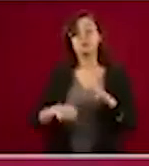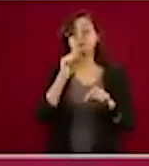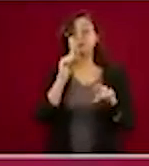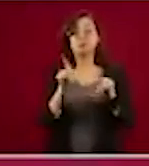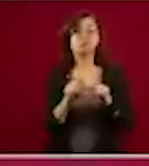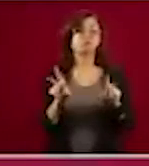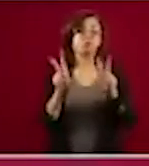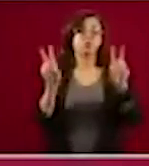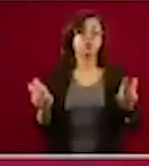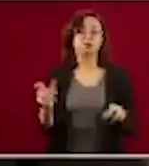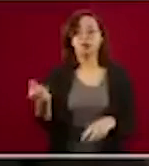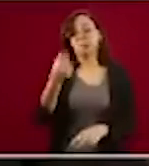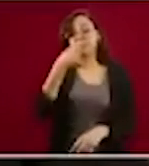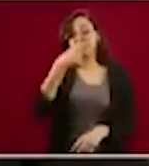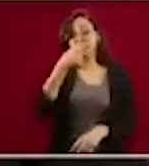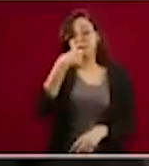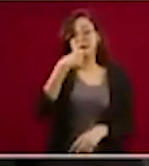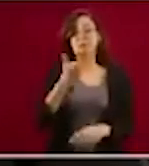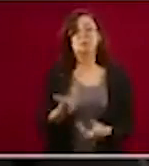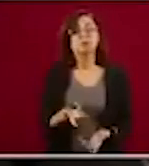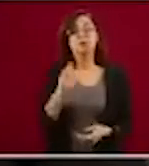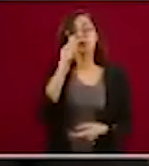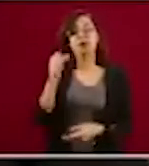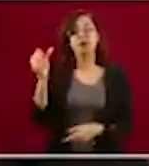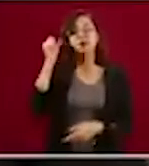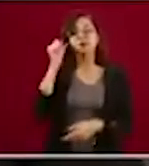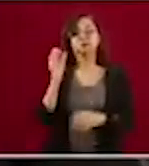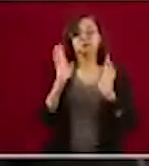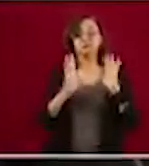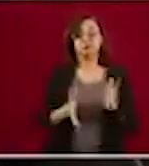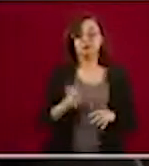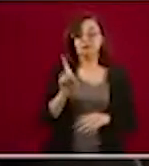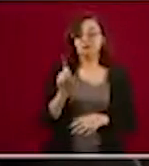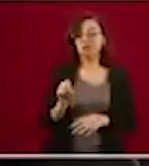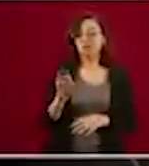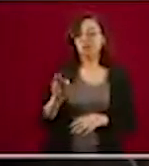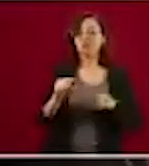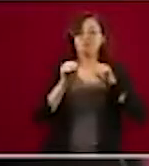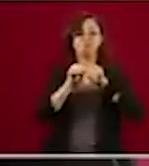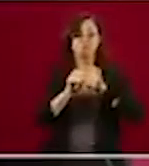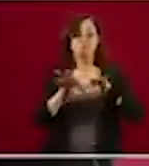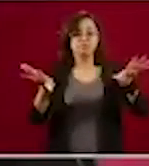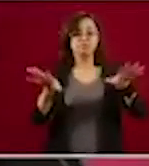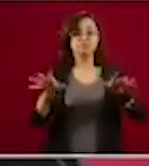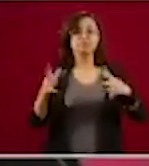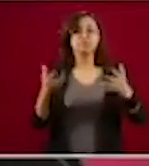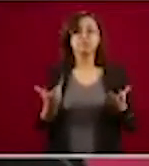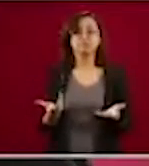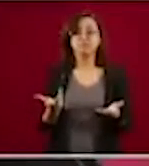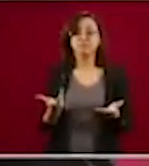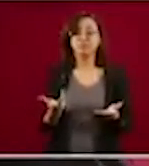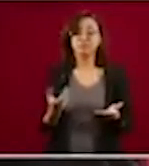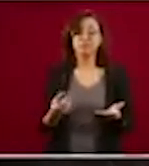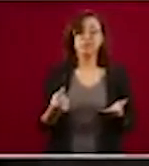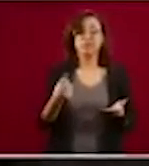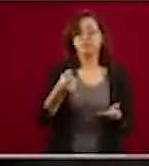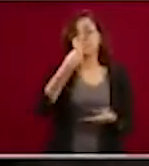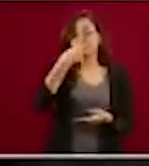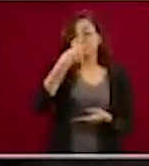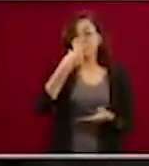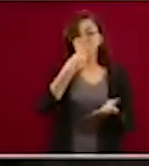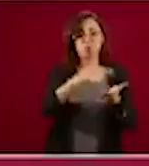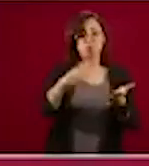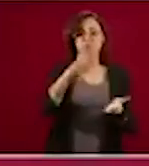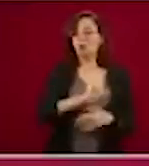después de que el gobierno de méxico publicara el decreto que permite la compra de medicamentos en el extranjero el presidente andrés manuel lópez obrador